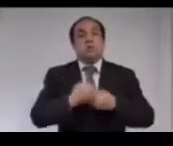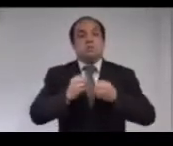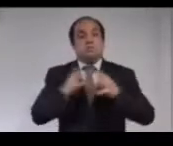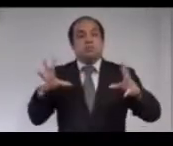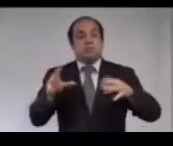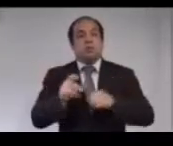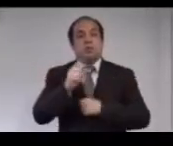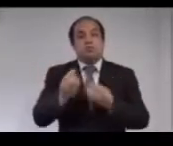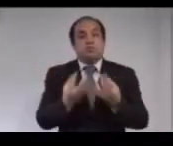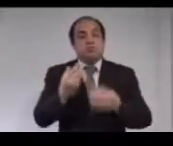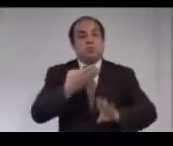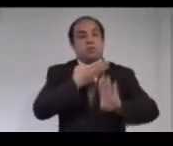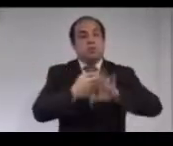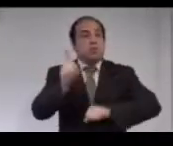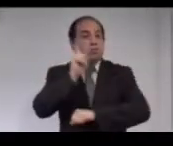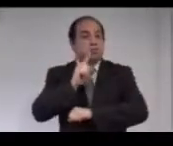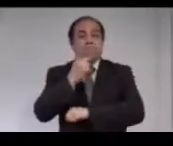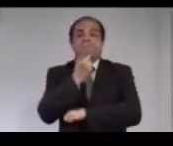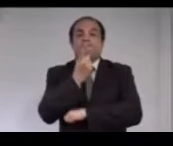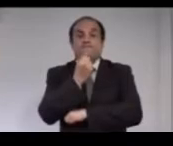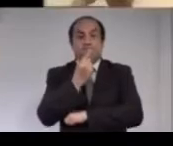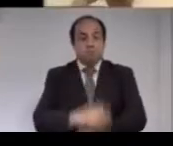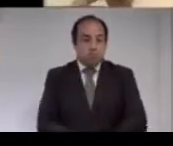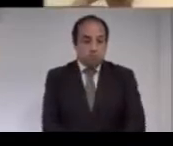las mujeres policías.